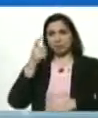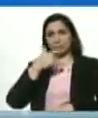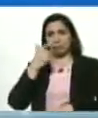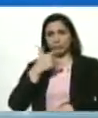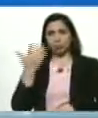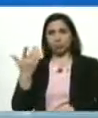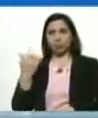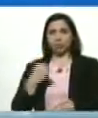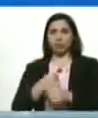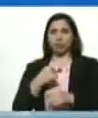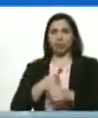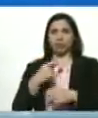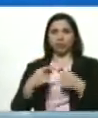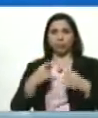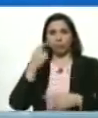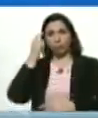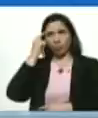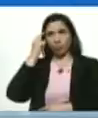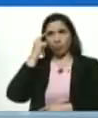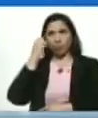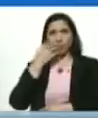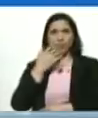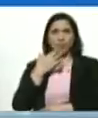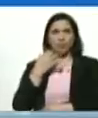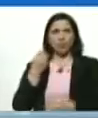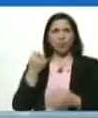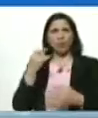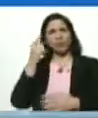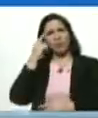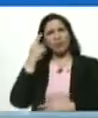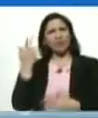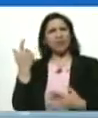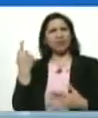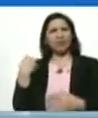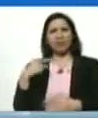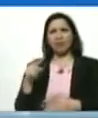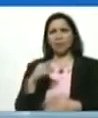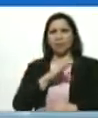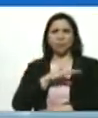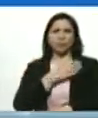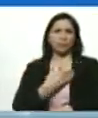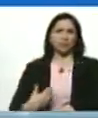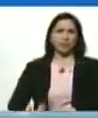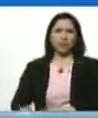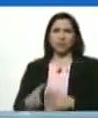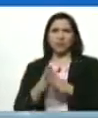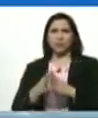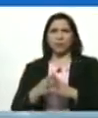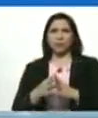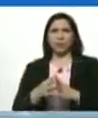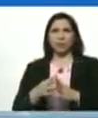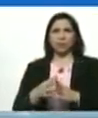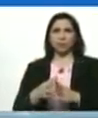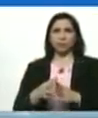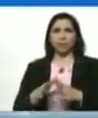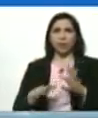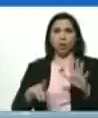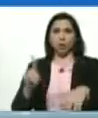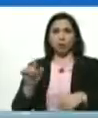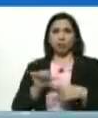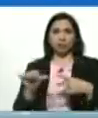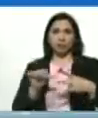trabajo diario bueno en estos cuantos días llevamos jorge rodríguez comisión presidencial vamos por 11 semana